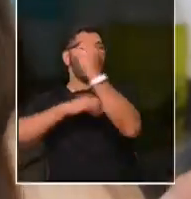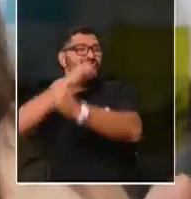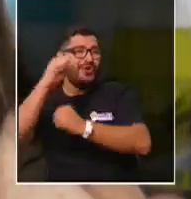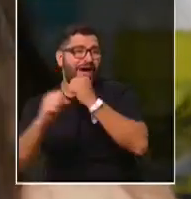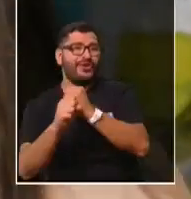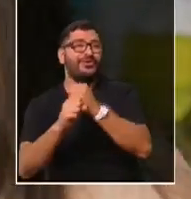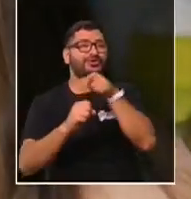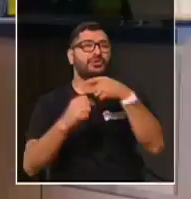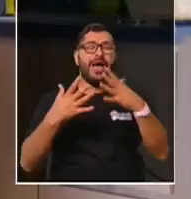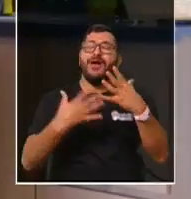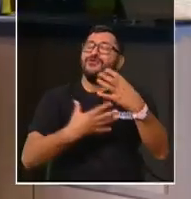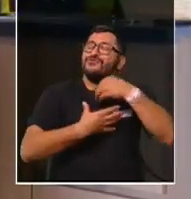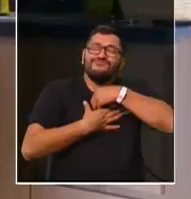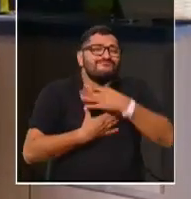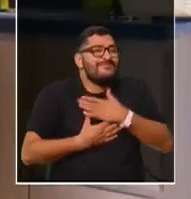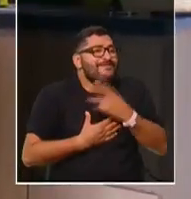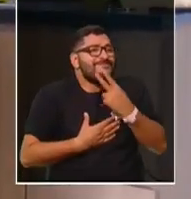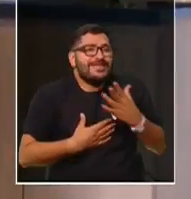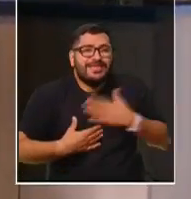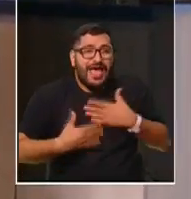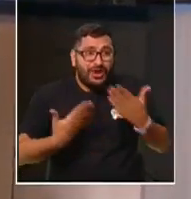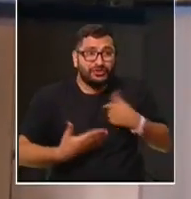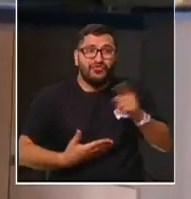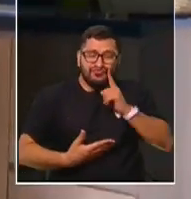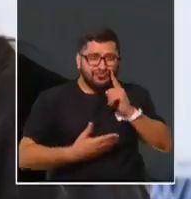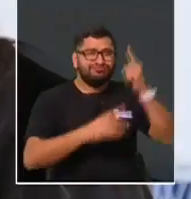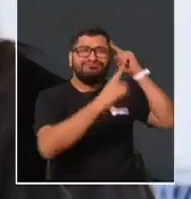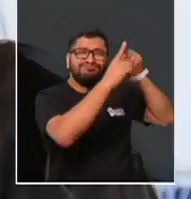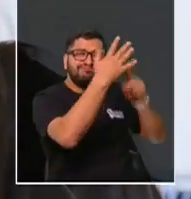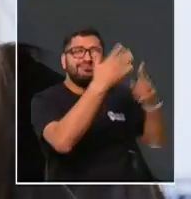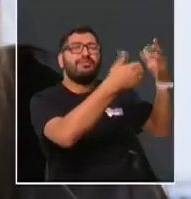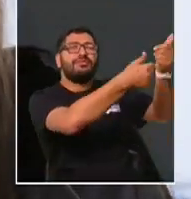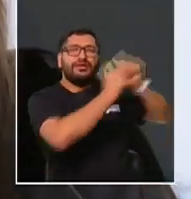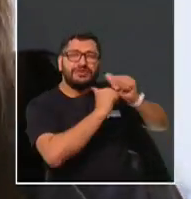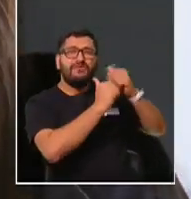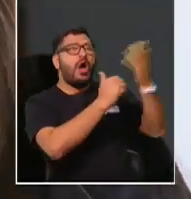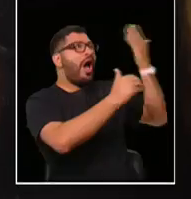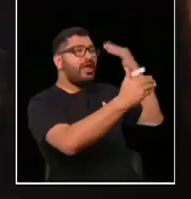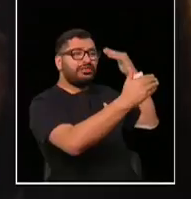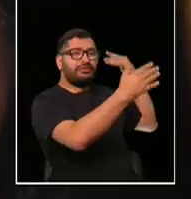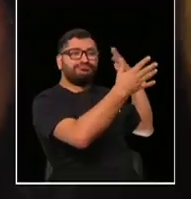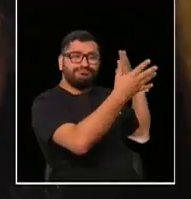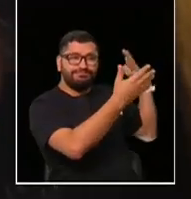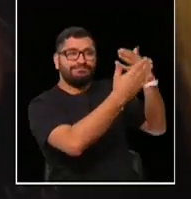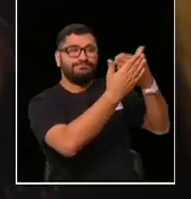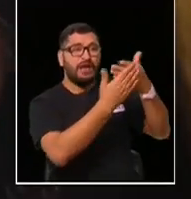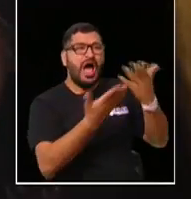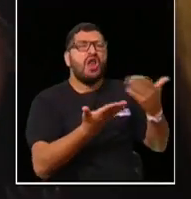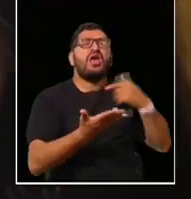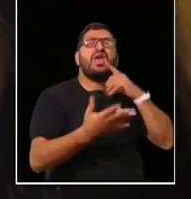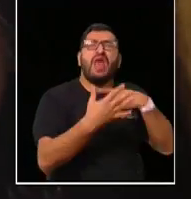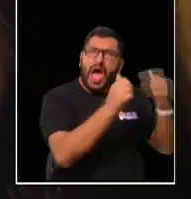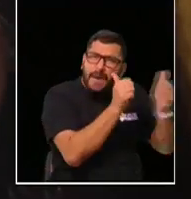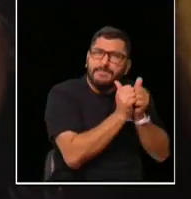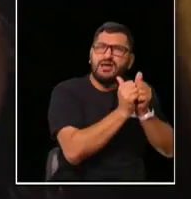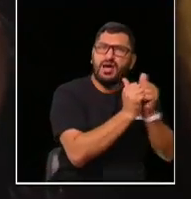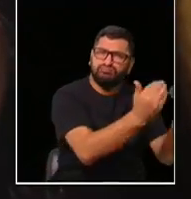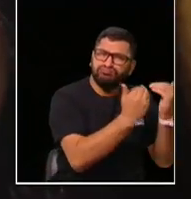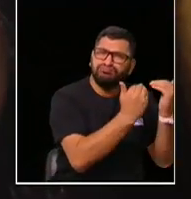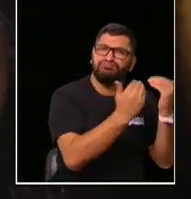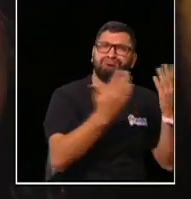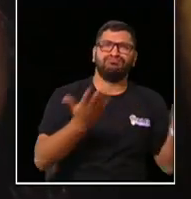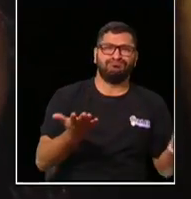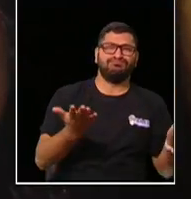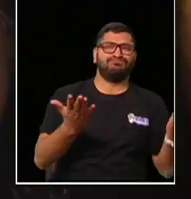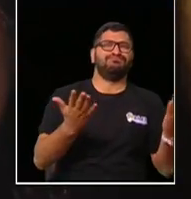vuelto súper intensa mi vida. Ahora ya tengo nuevos desafíos que son más extremos que los anteriores. ¿Tienes baño?